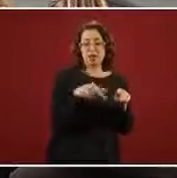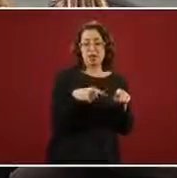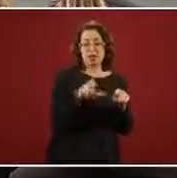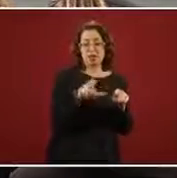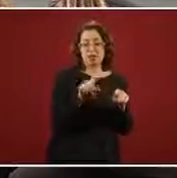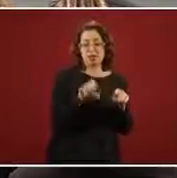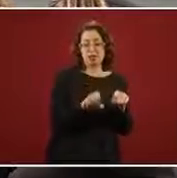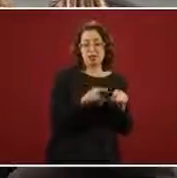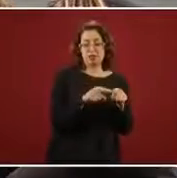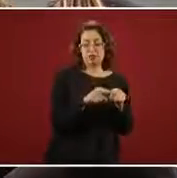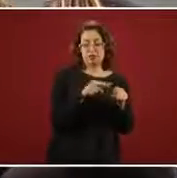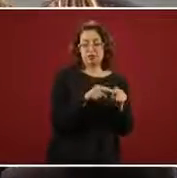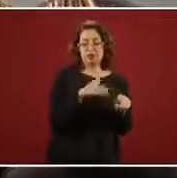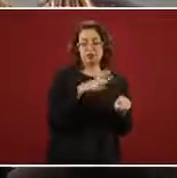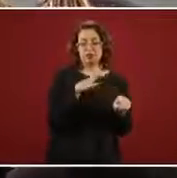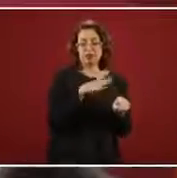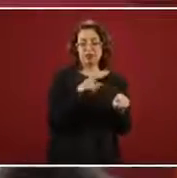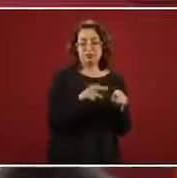Aquí está Palenque.